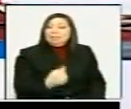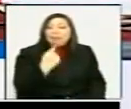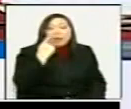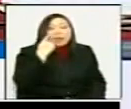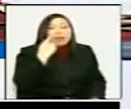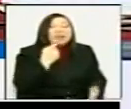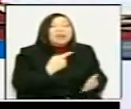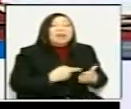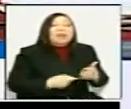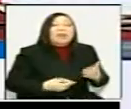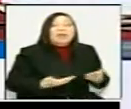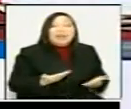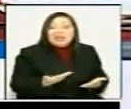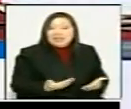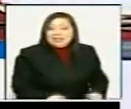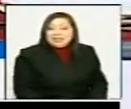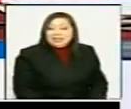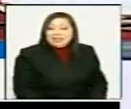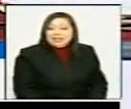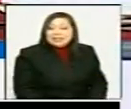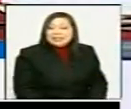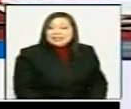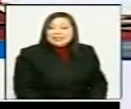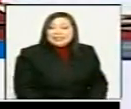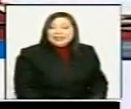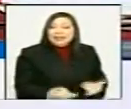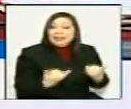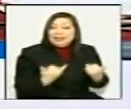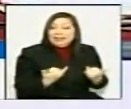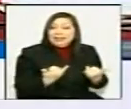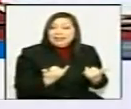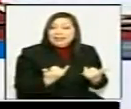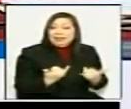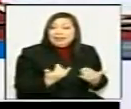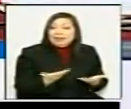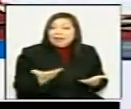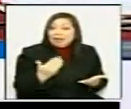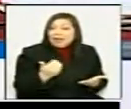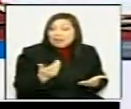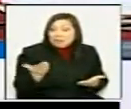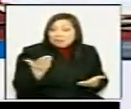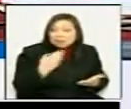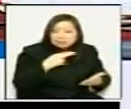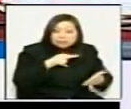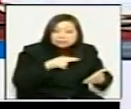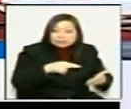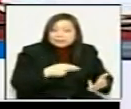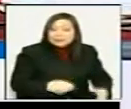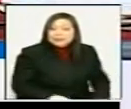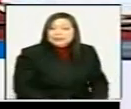qué árbitros. Los árbitros de este tribunal ad hoc